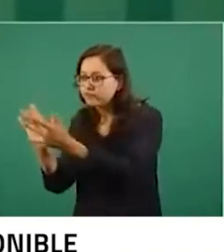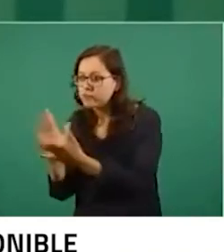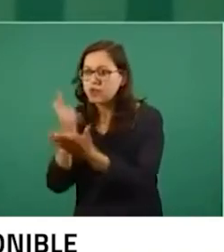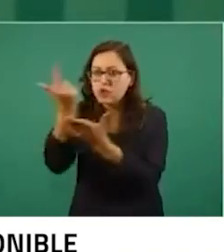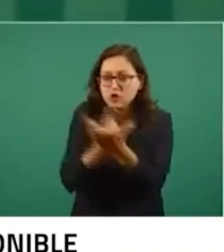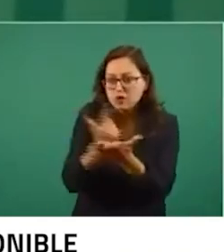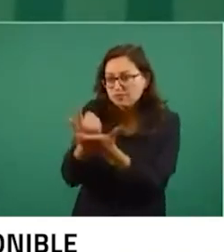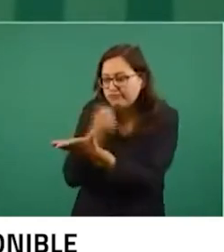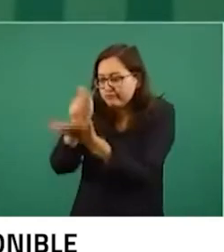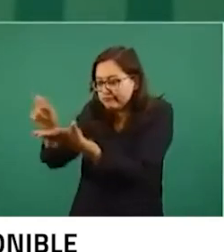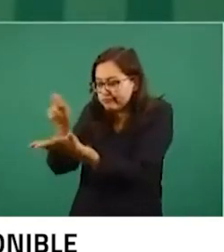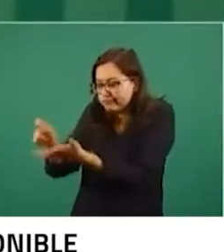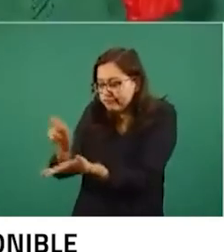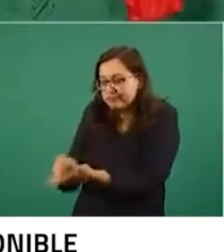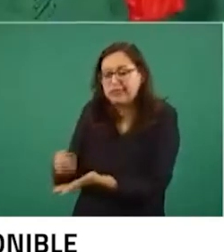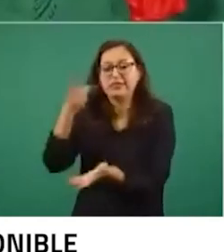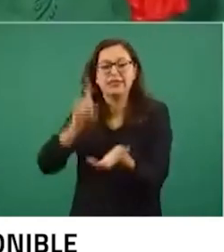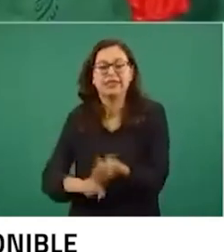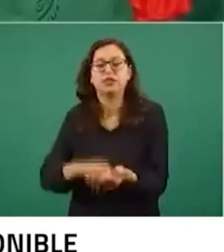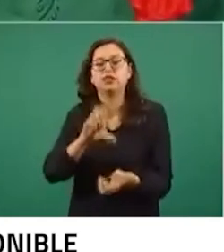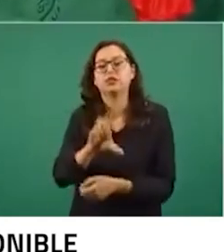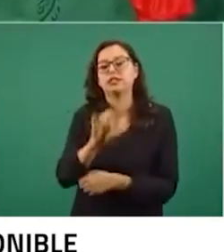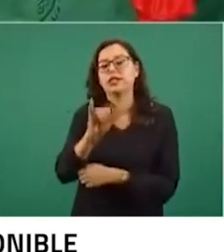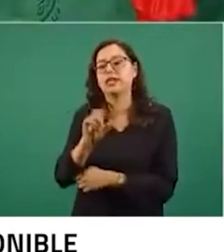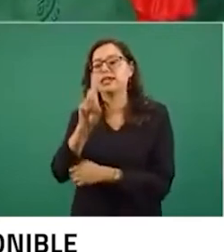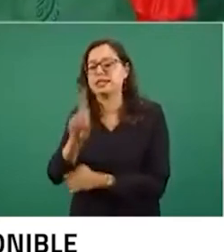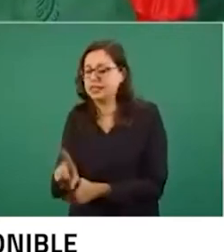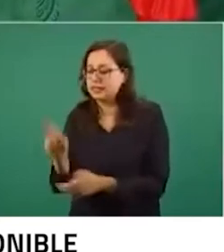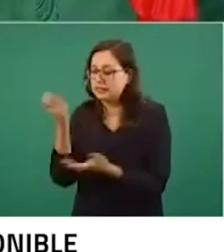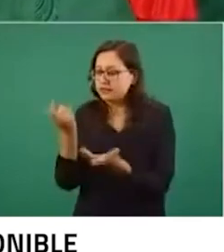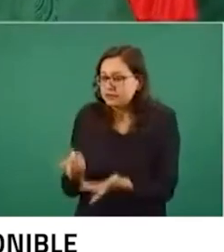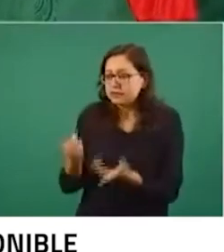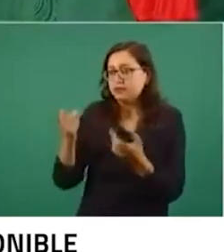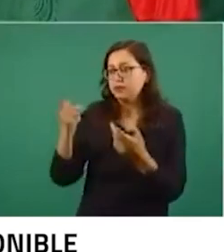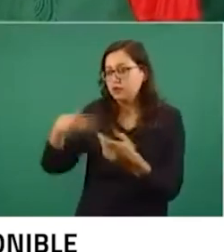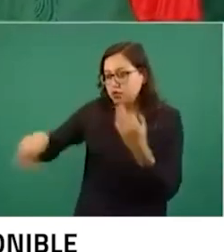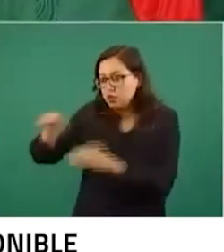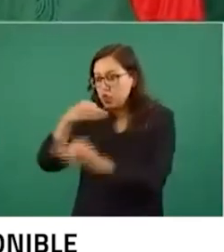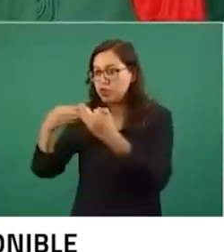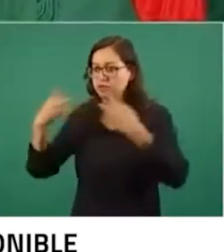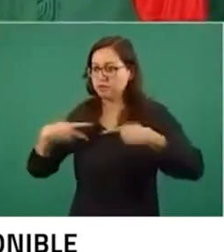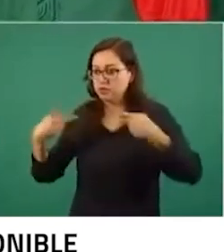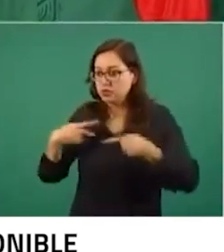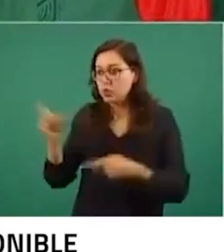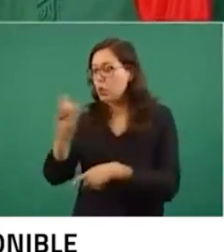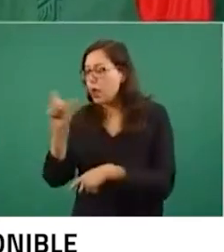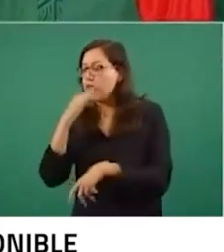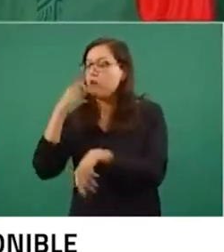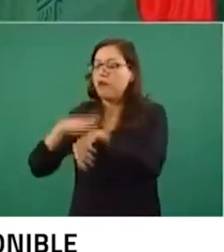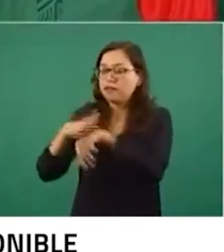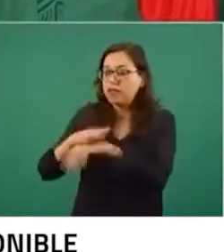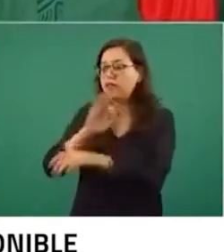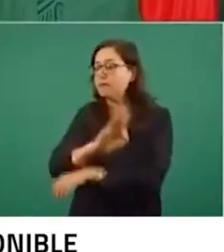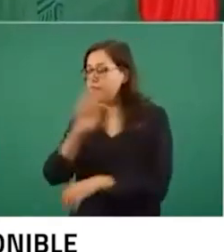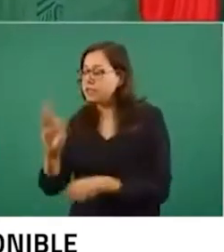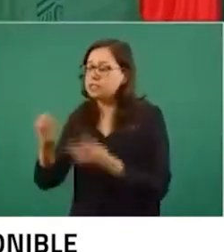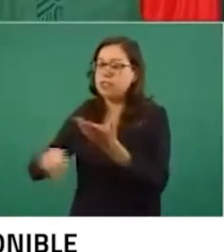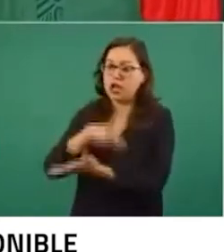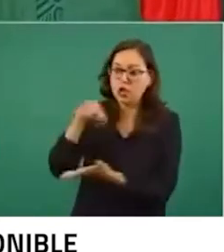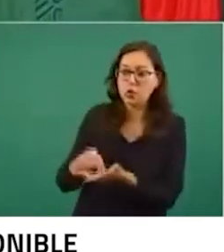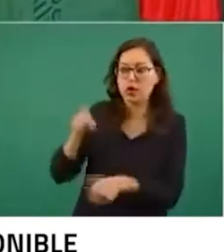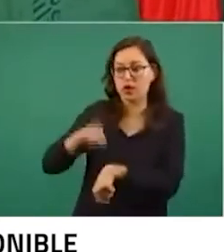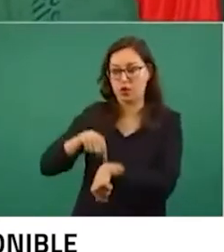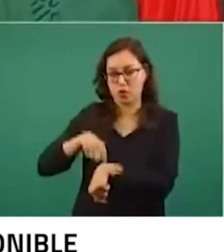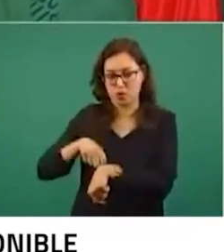a través de los centros integradores del bienestar que las personas conozcan cuándo es el lugar el